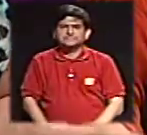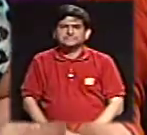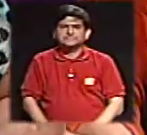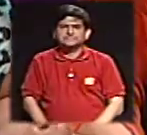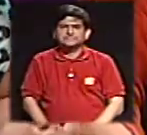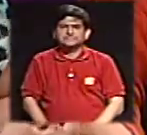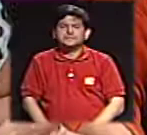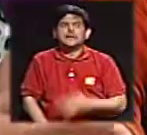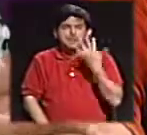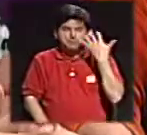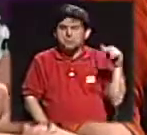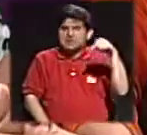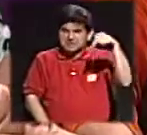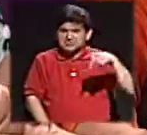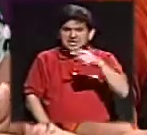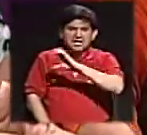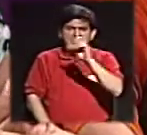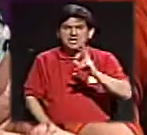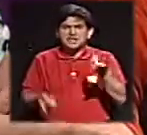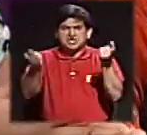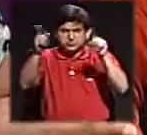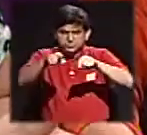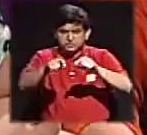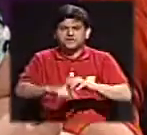la situación fue muy similar en Costa Rica y